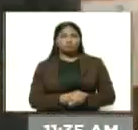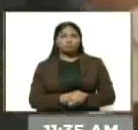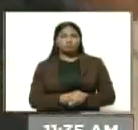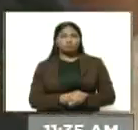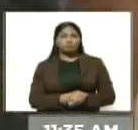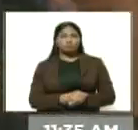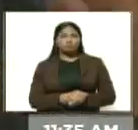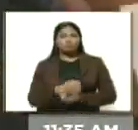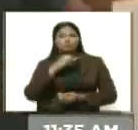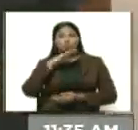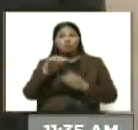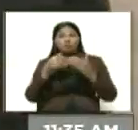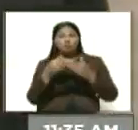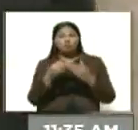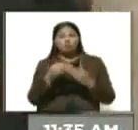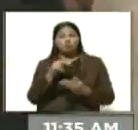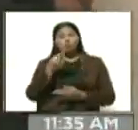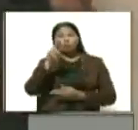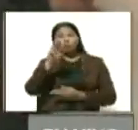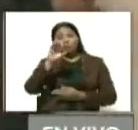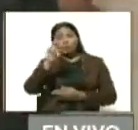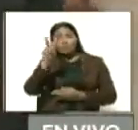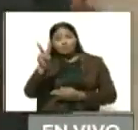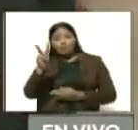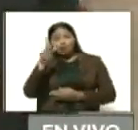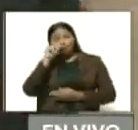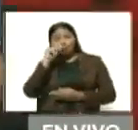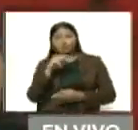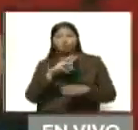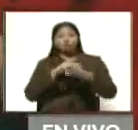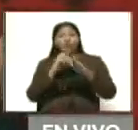historia, historiador de la UCB, doctor de la historia.